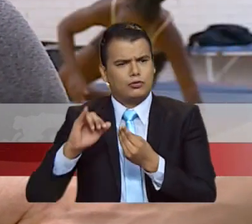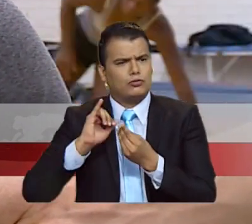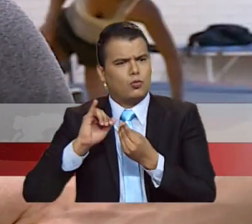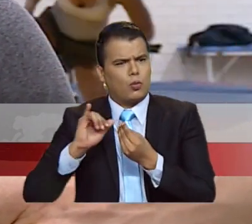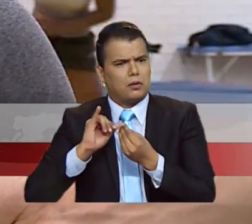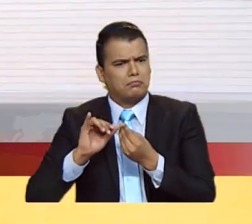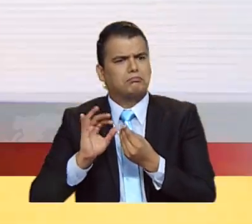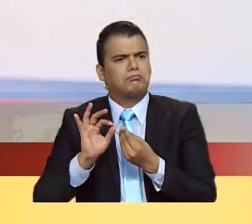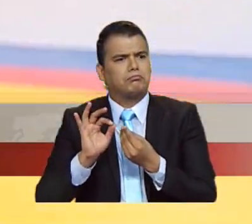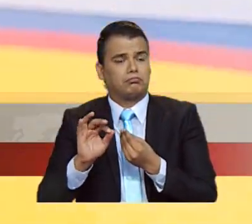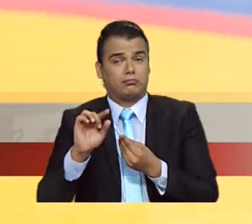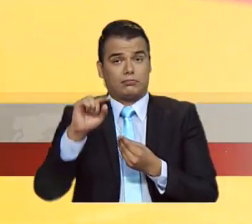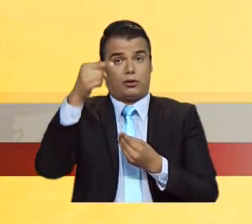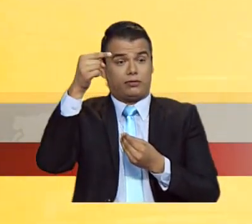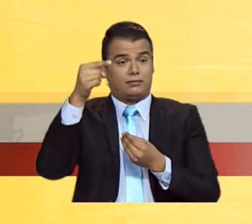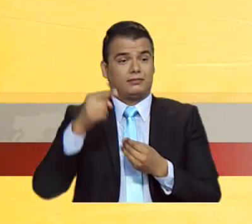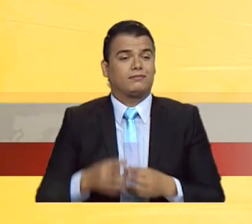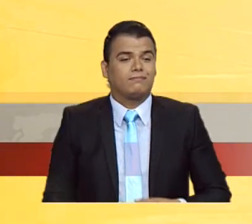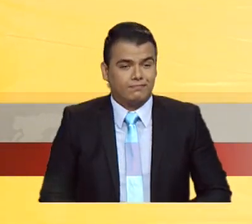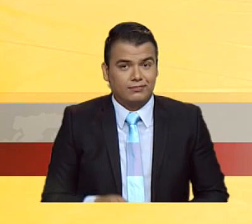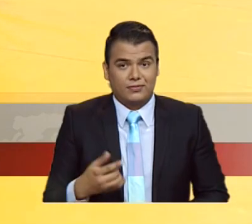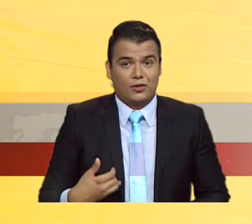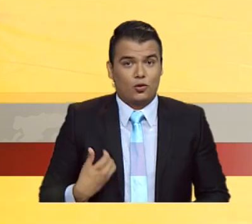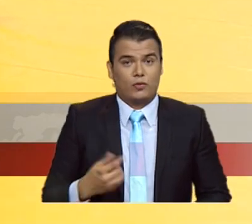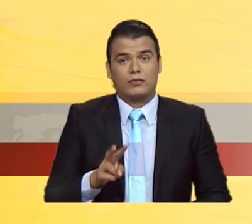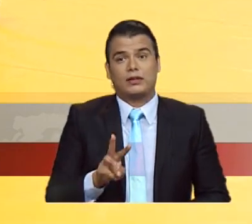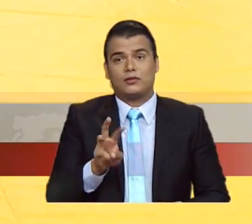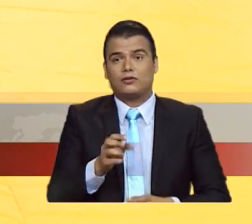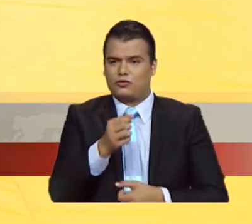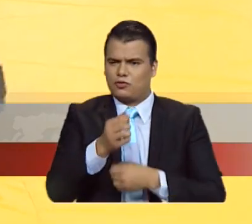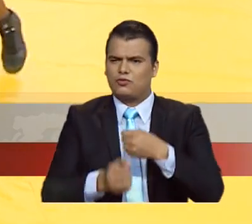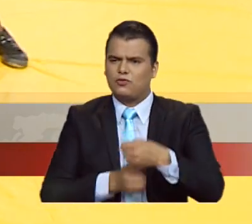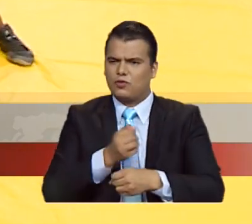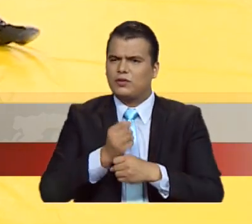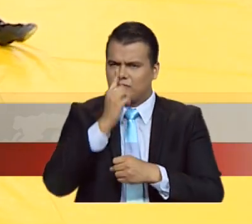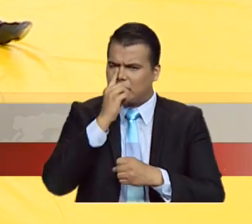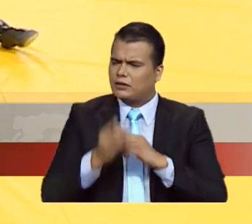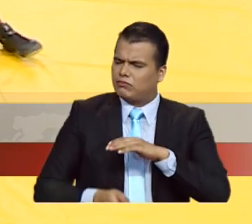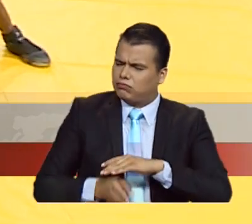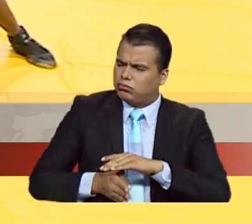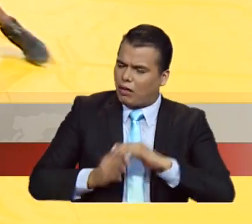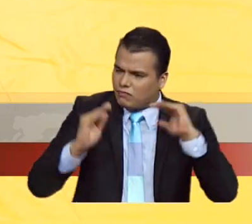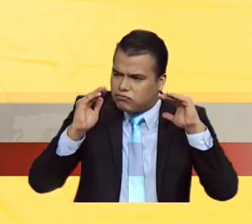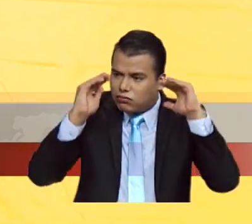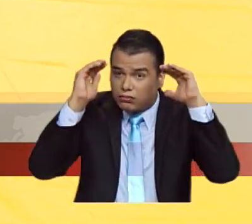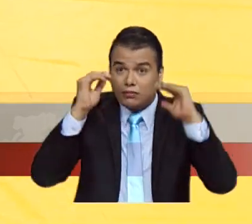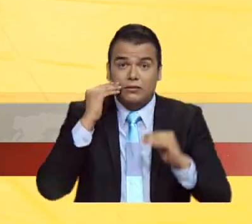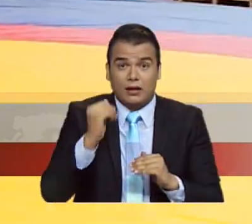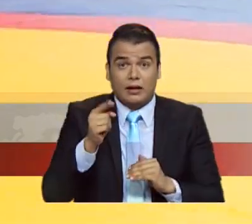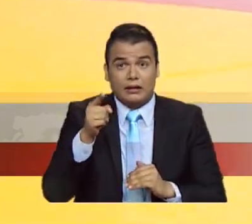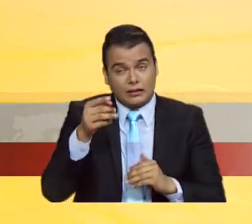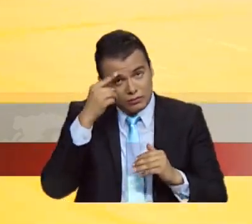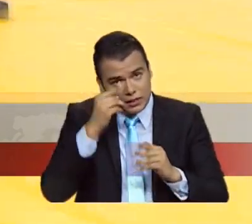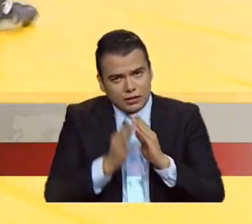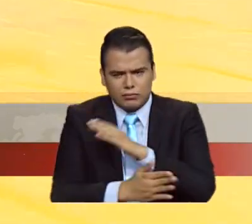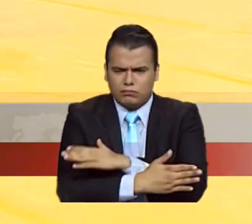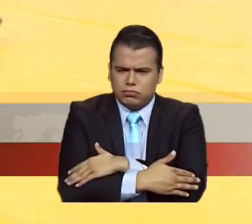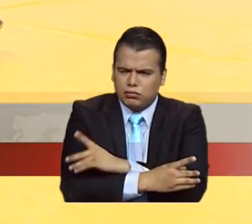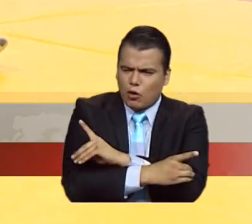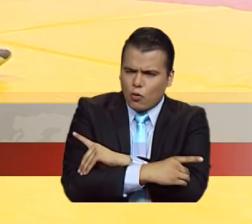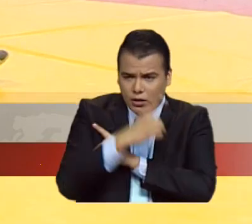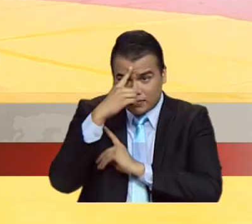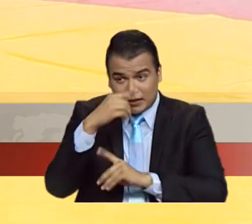obtuvieron el primer lugar. A sus 28 años planea seguir manteniendo su nivel. Carolina considera que la disciplina es el